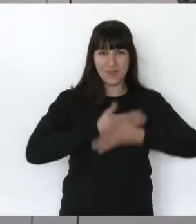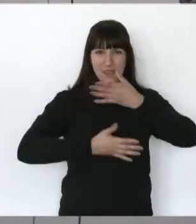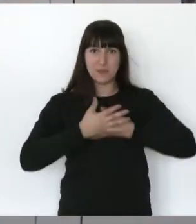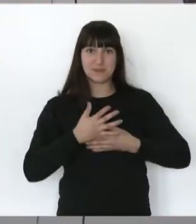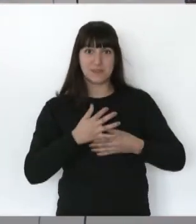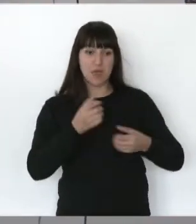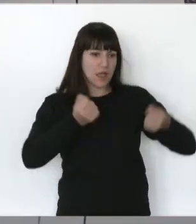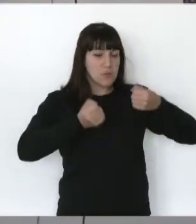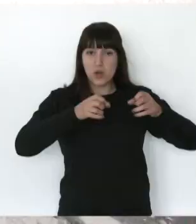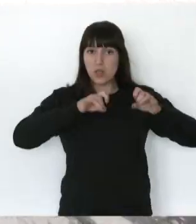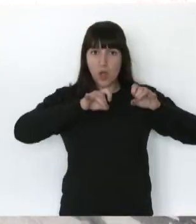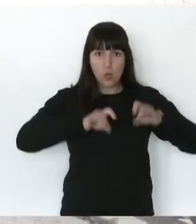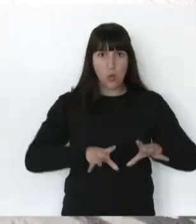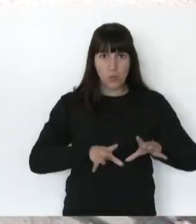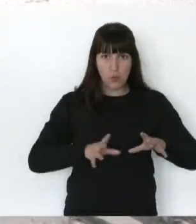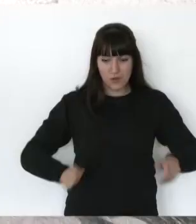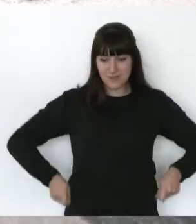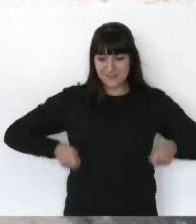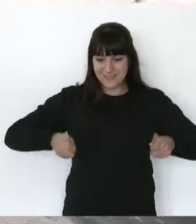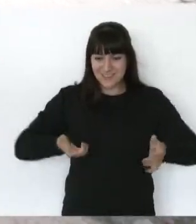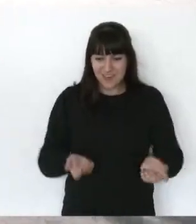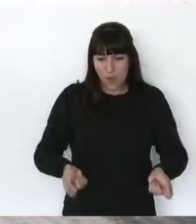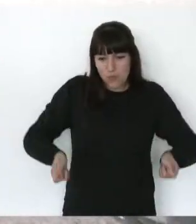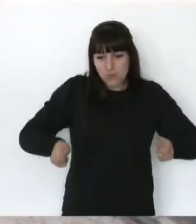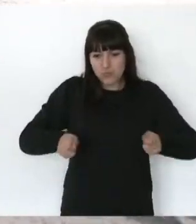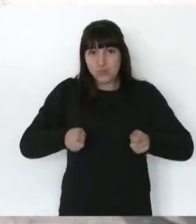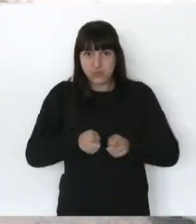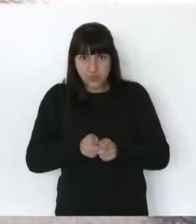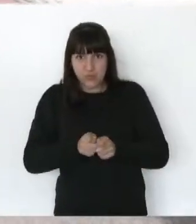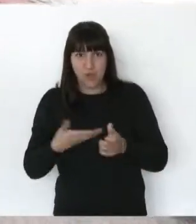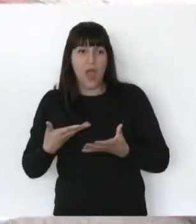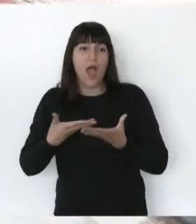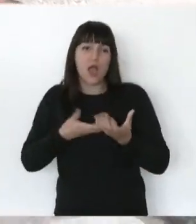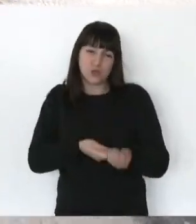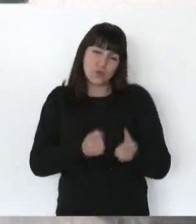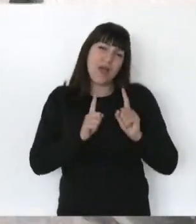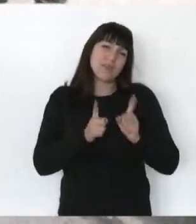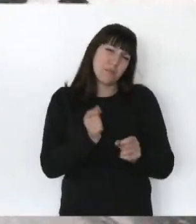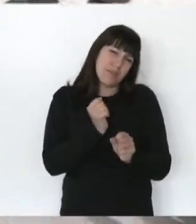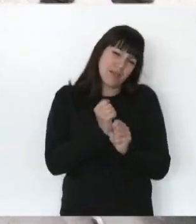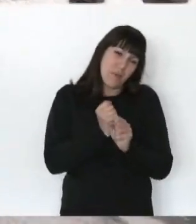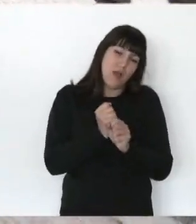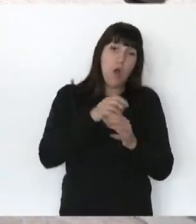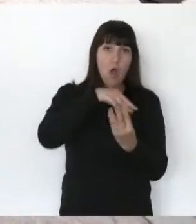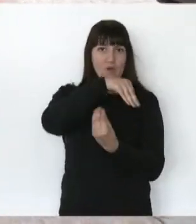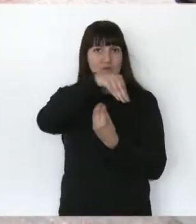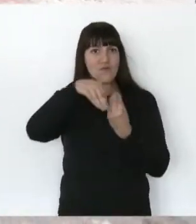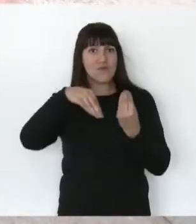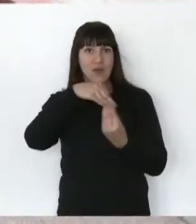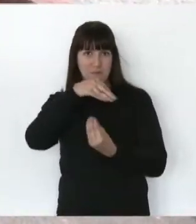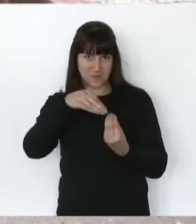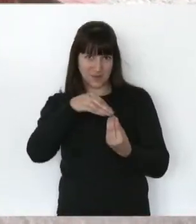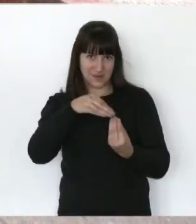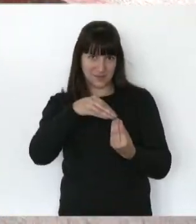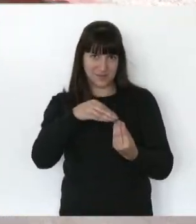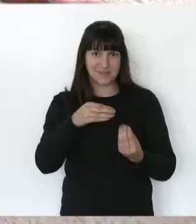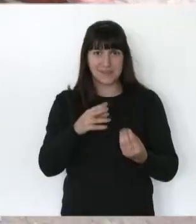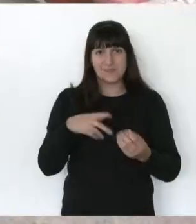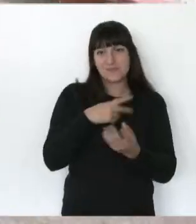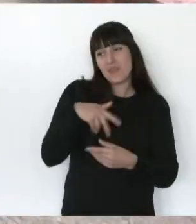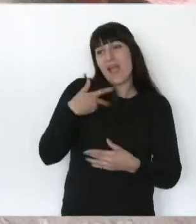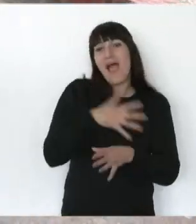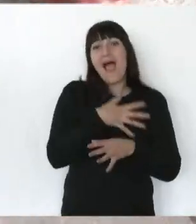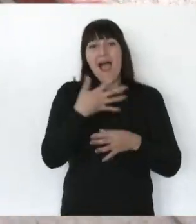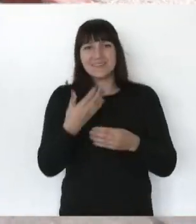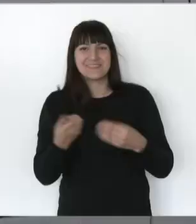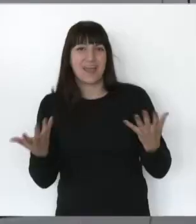vehículos comunes, plegando sillas y bueno, que conjuntamente se hizo un trabajo con la familia hasta que